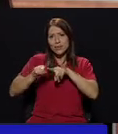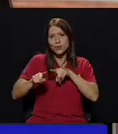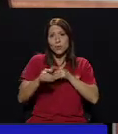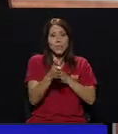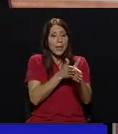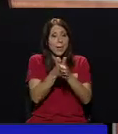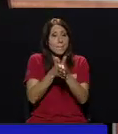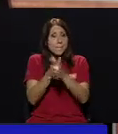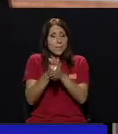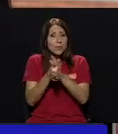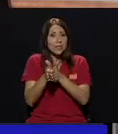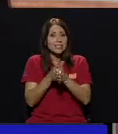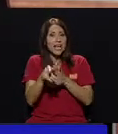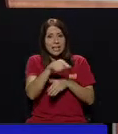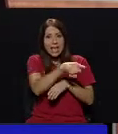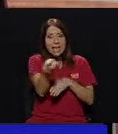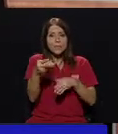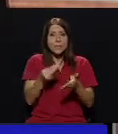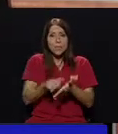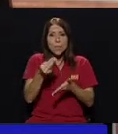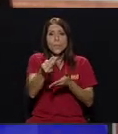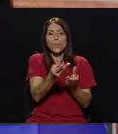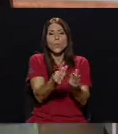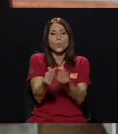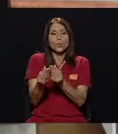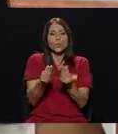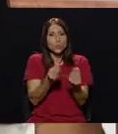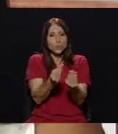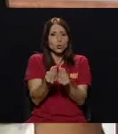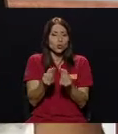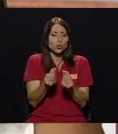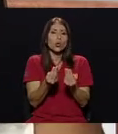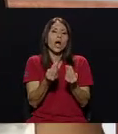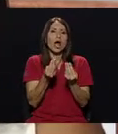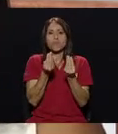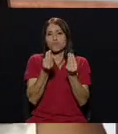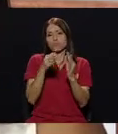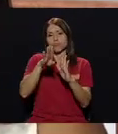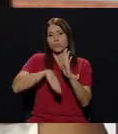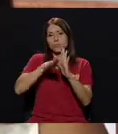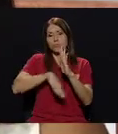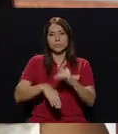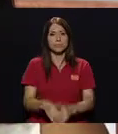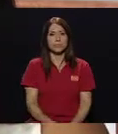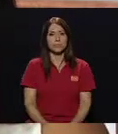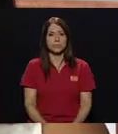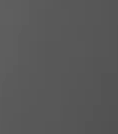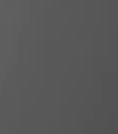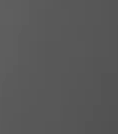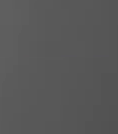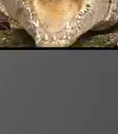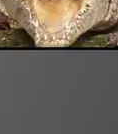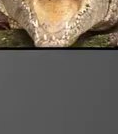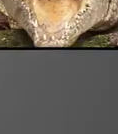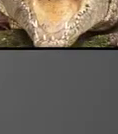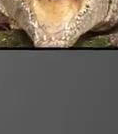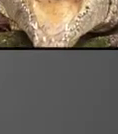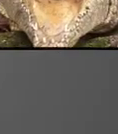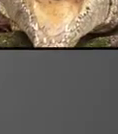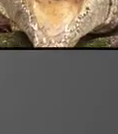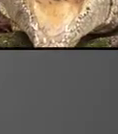muy diverso. Aprovechar que va a haber productos derivados de la colmena a precios muy accesibles.